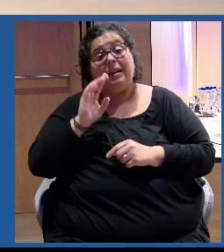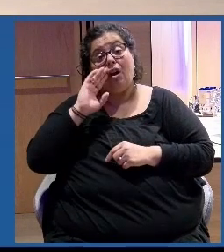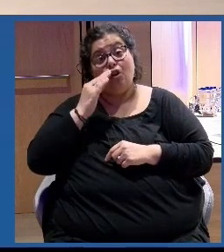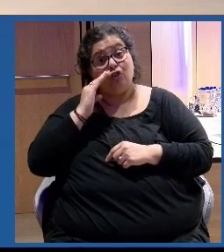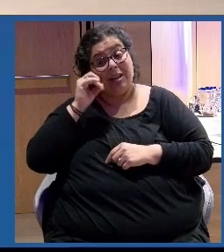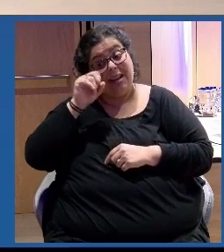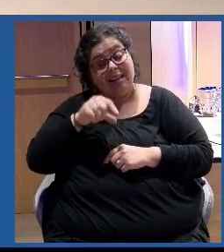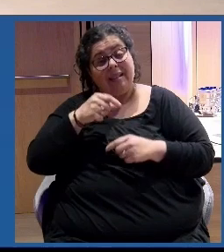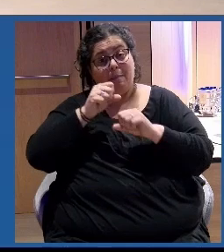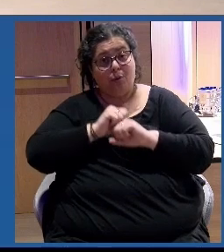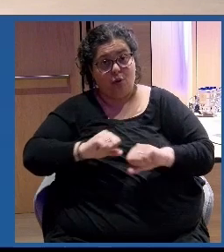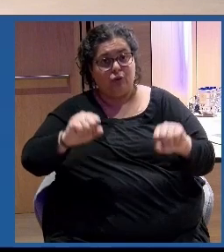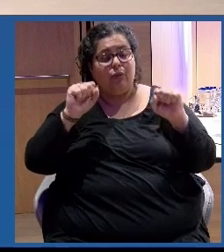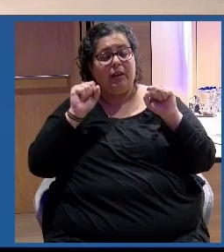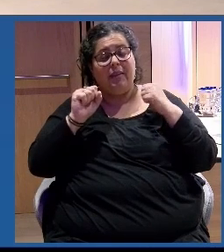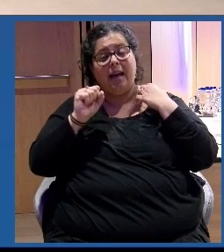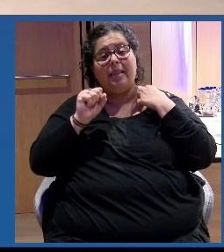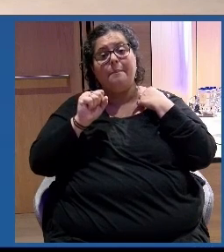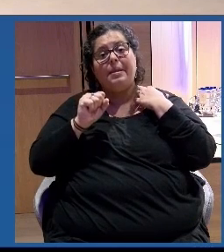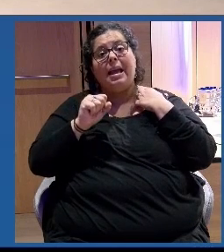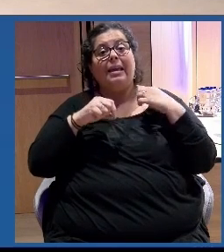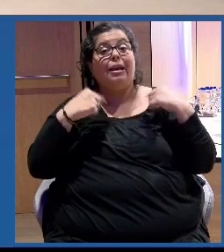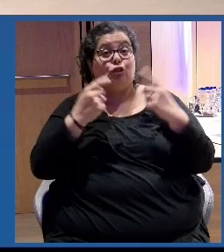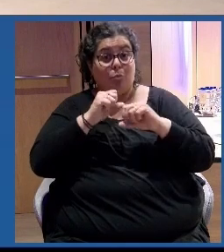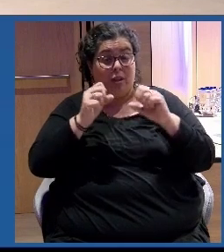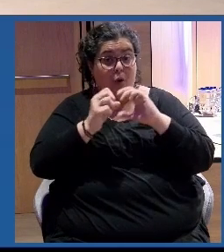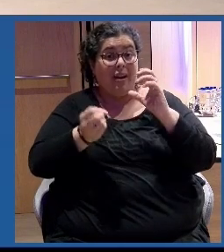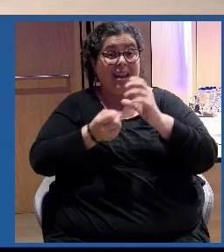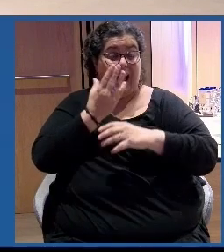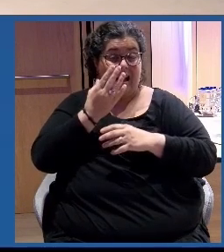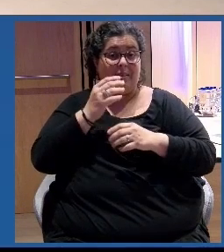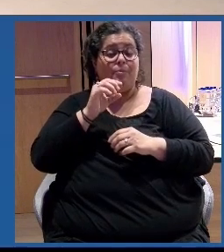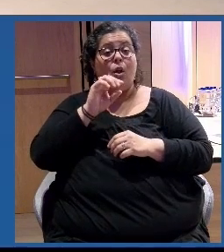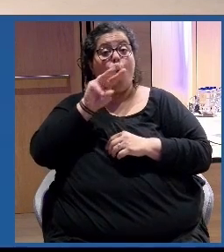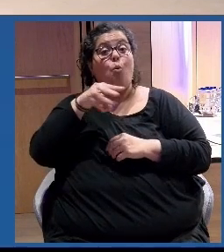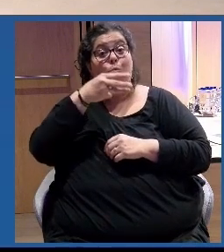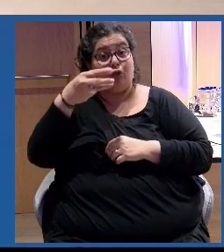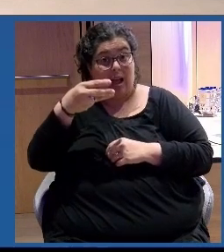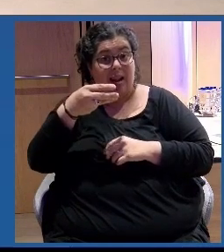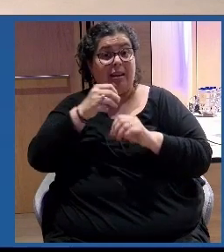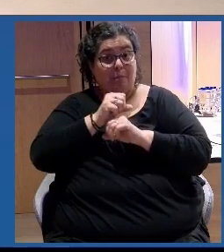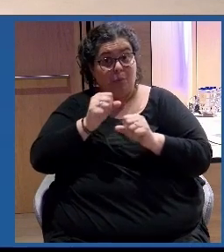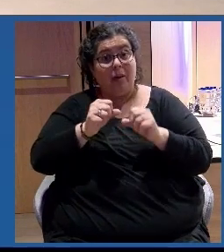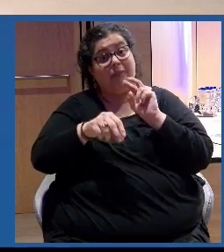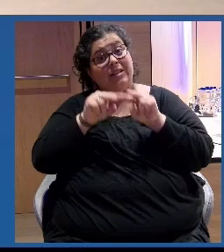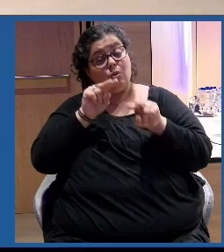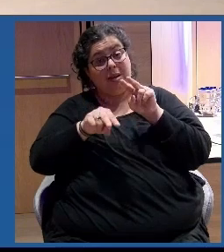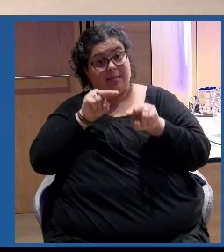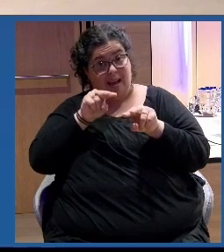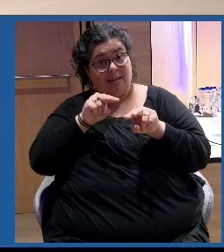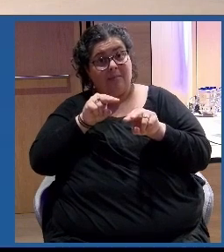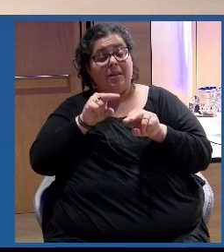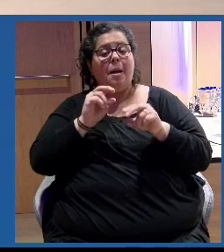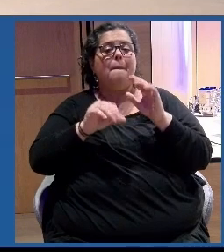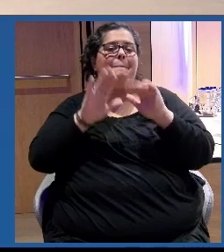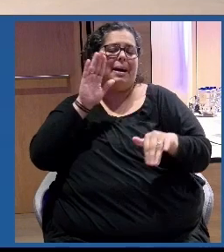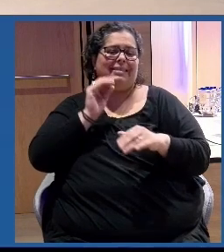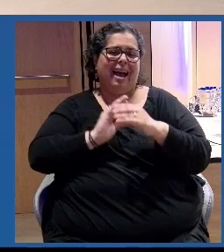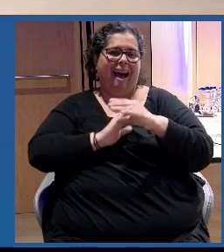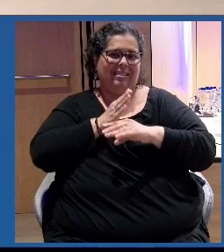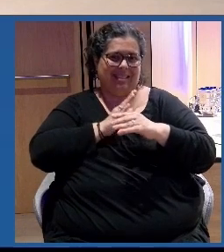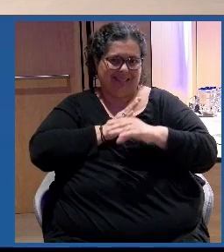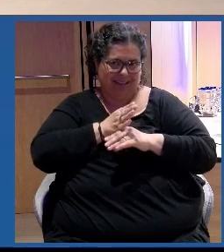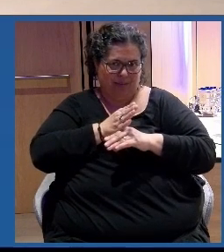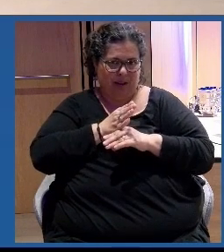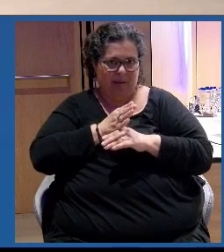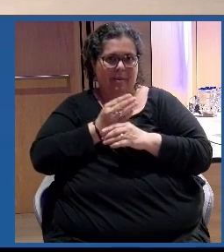esta posibilidad de nosotros crear un portal que tiene visualizaciones un poco más accesibles a la hora de